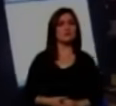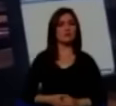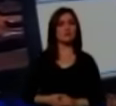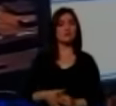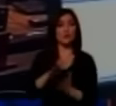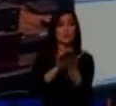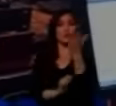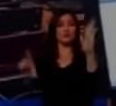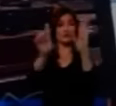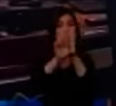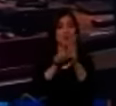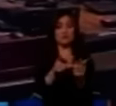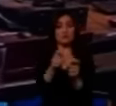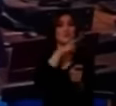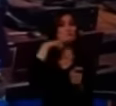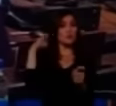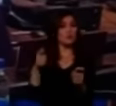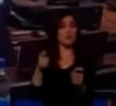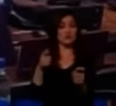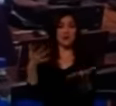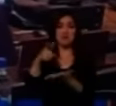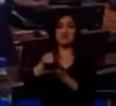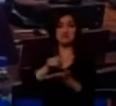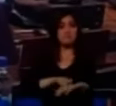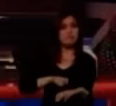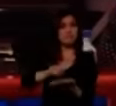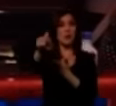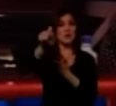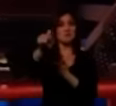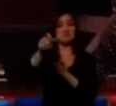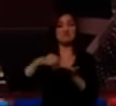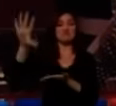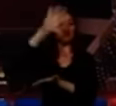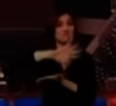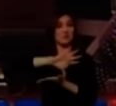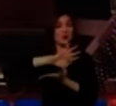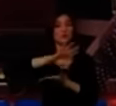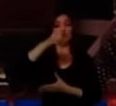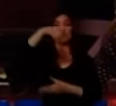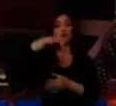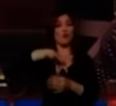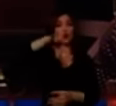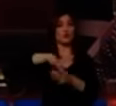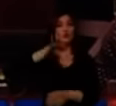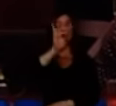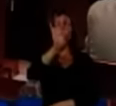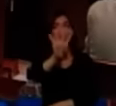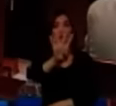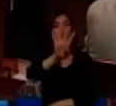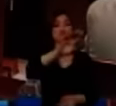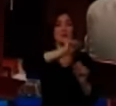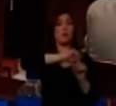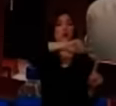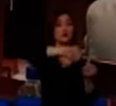El proyecto de ley para regular los feriados pasó la recta final en la Asamblea y fue aprobado con 84 votos afirmativos,